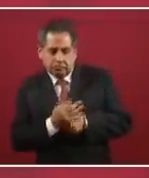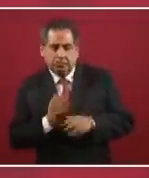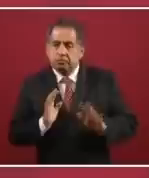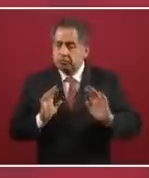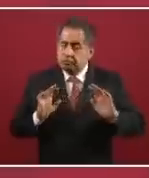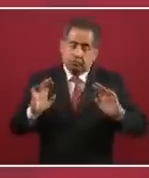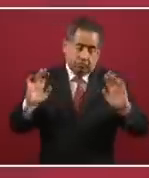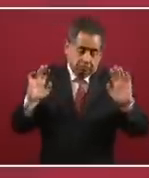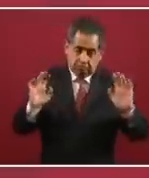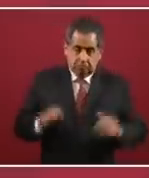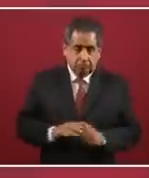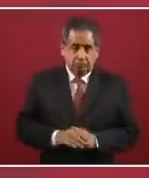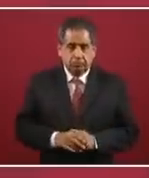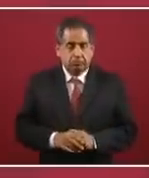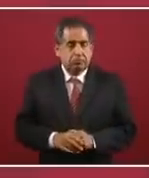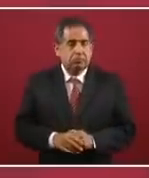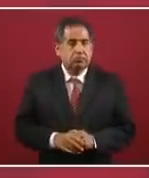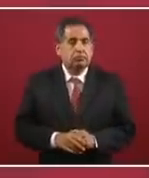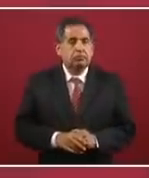Eran